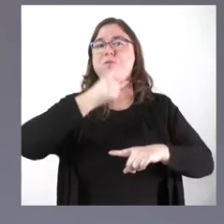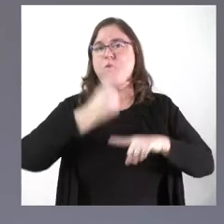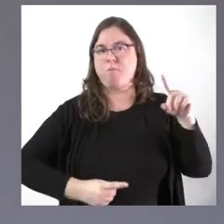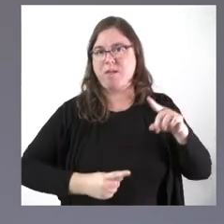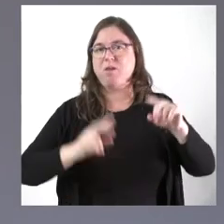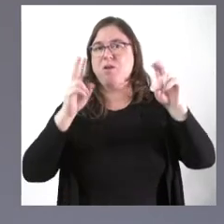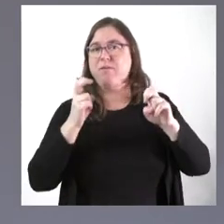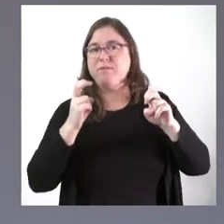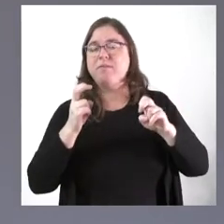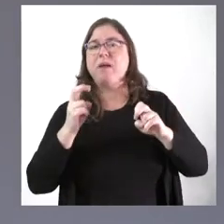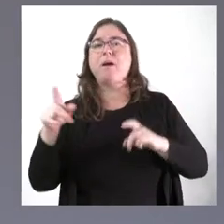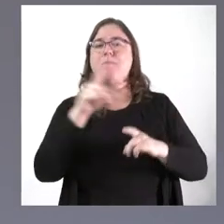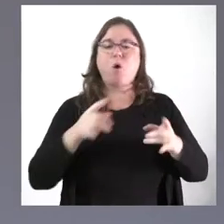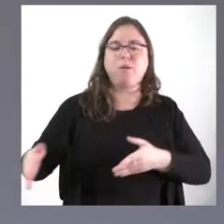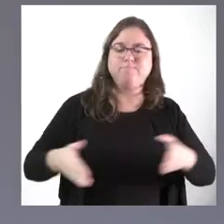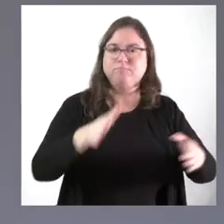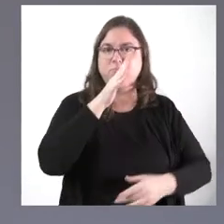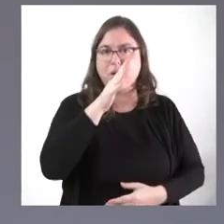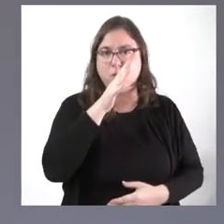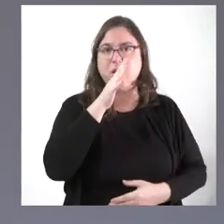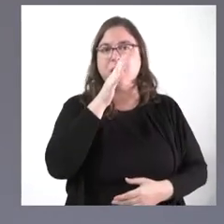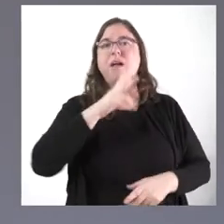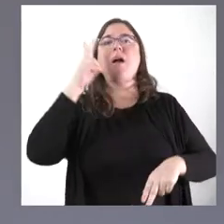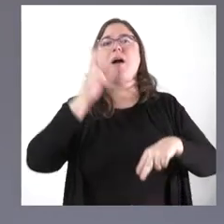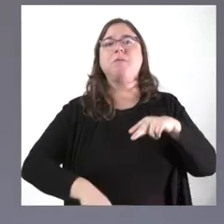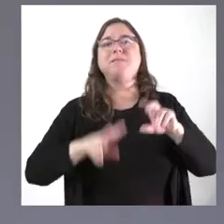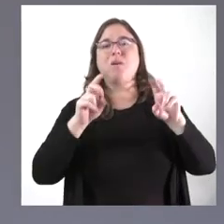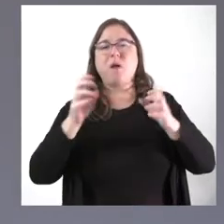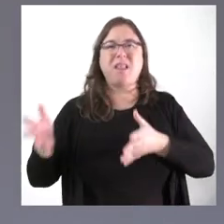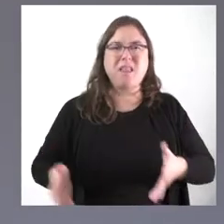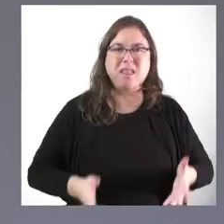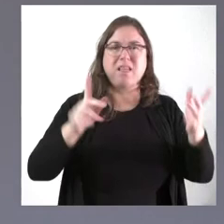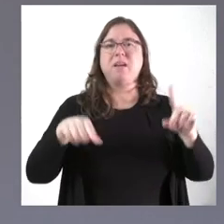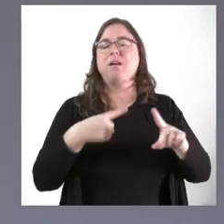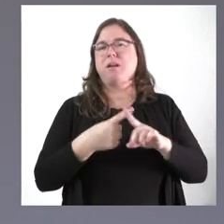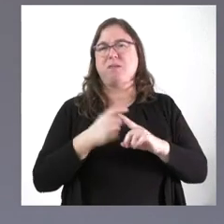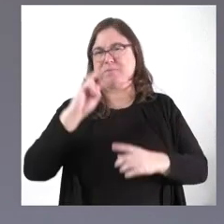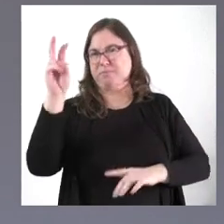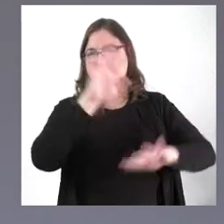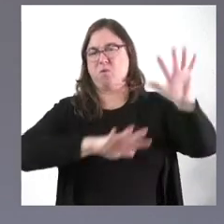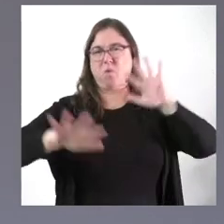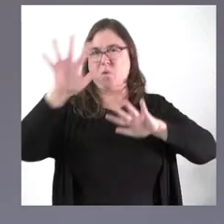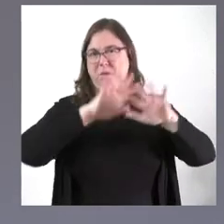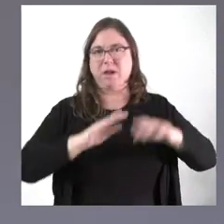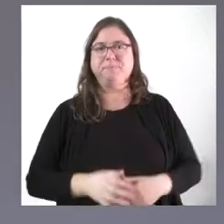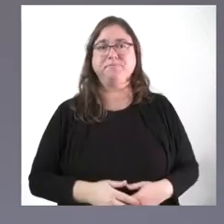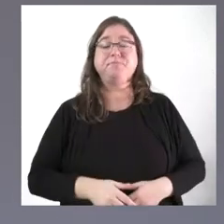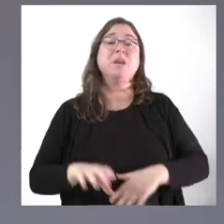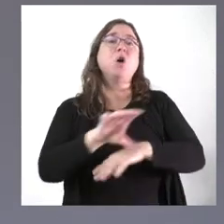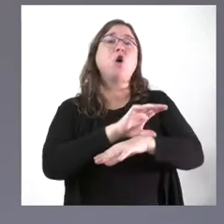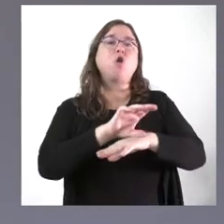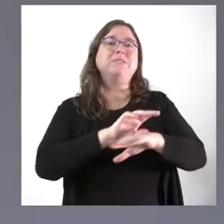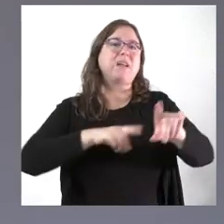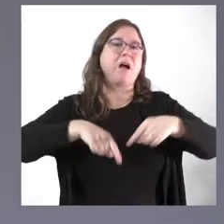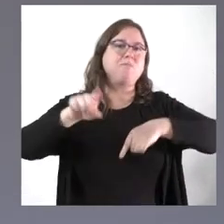en materia de mejorada de captaciones de evitar los arrastres numerosas que sería muy complejas de enumerar la consejería de movilidad